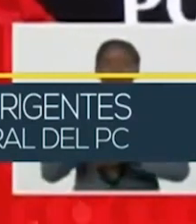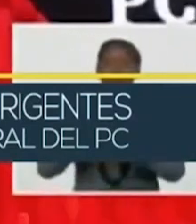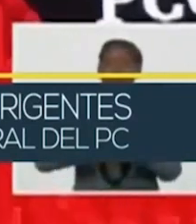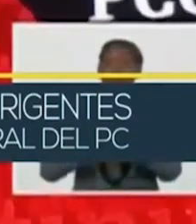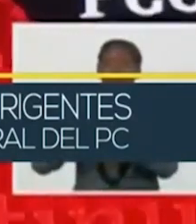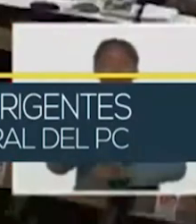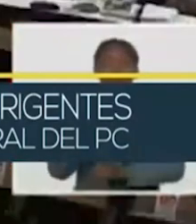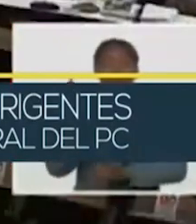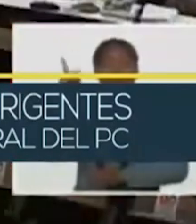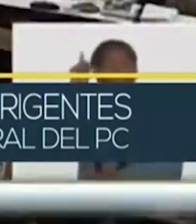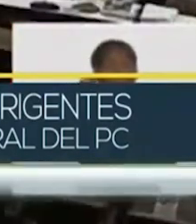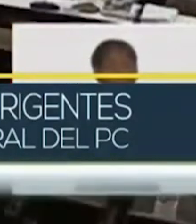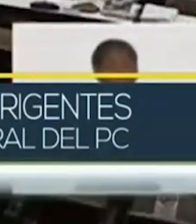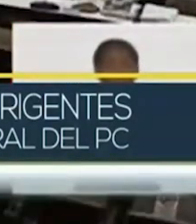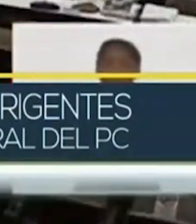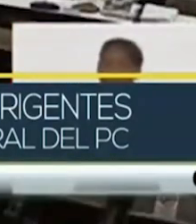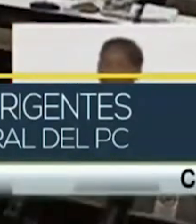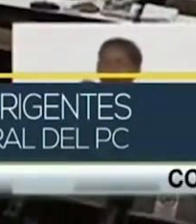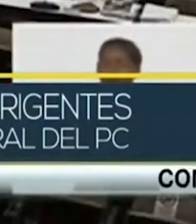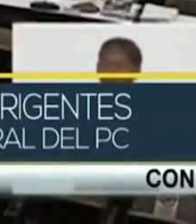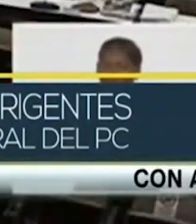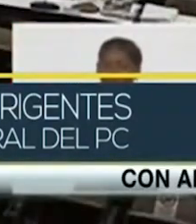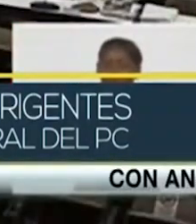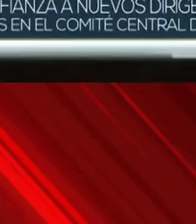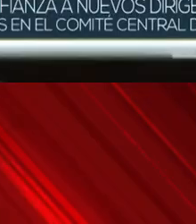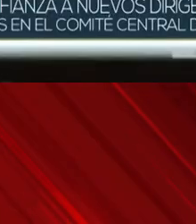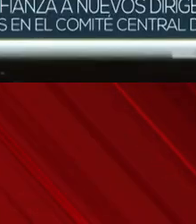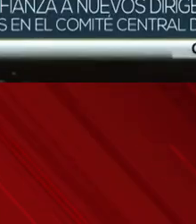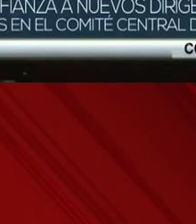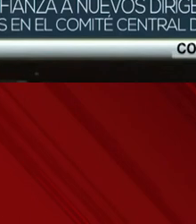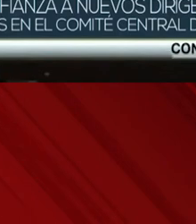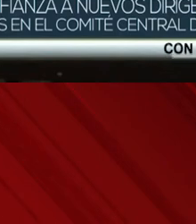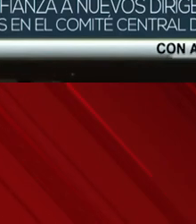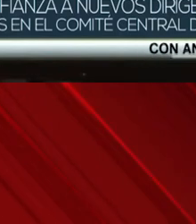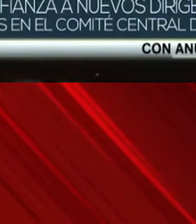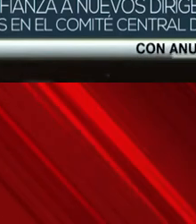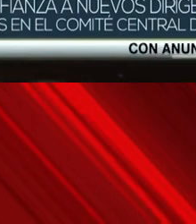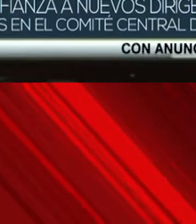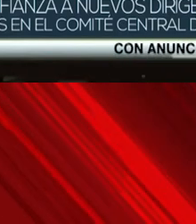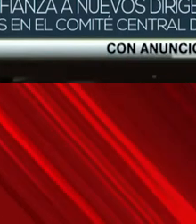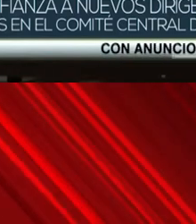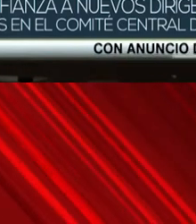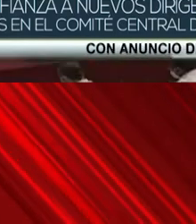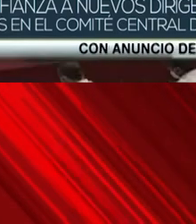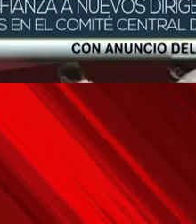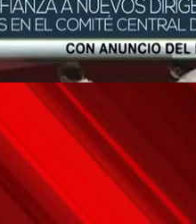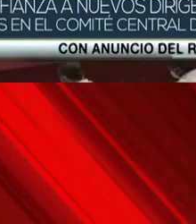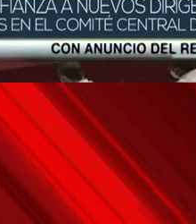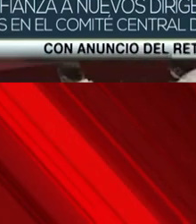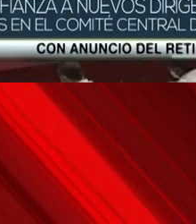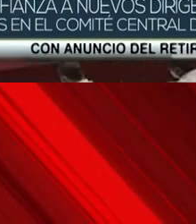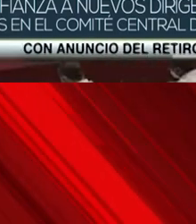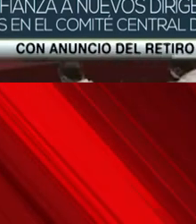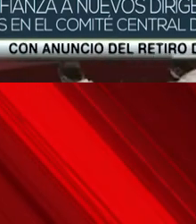duro desabastecimiento en la isla. En este escenario, tal como dejó la presidencia en 2018, en